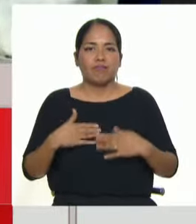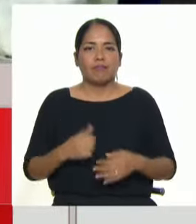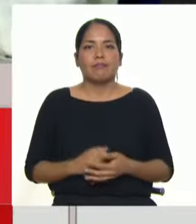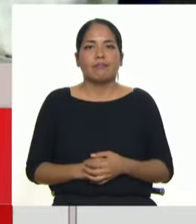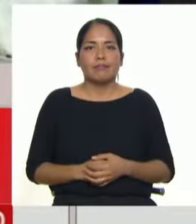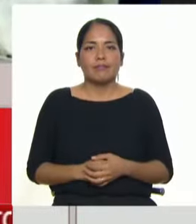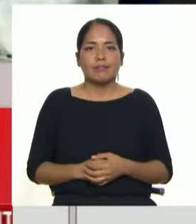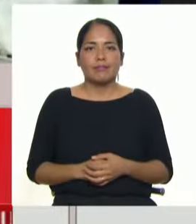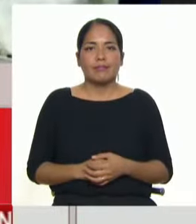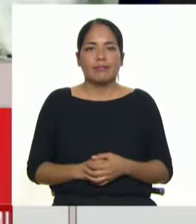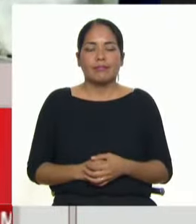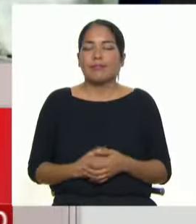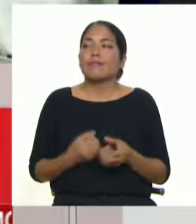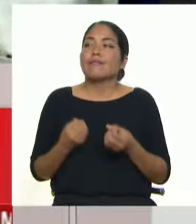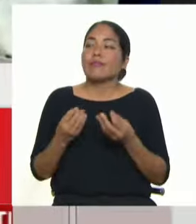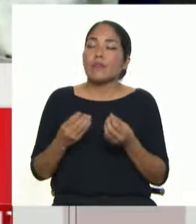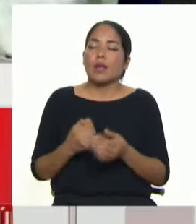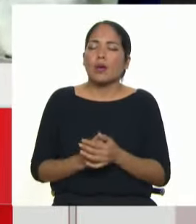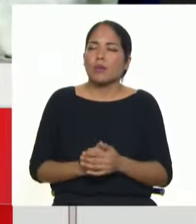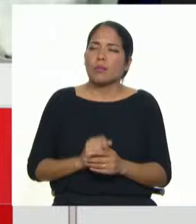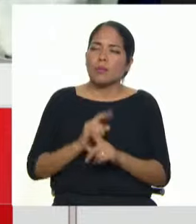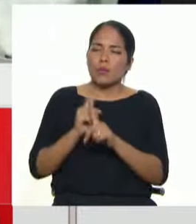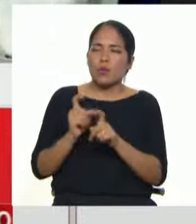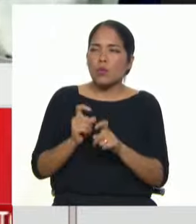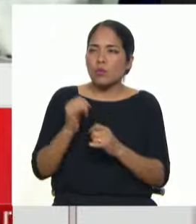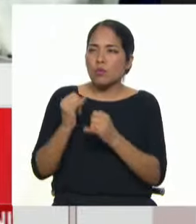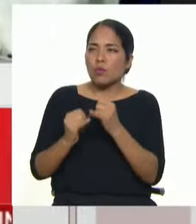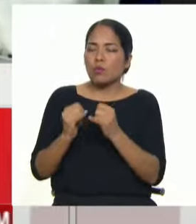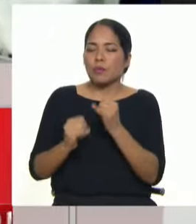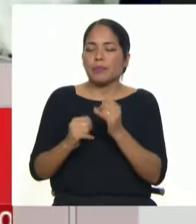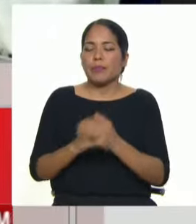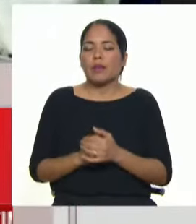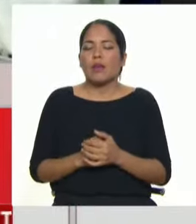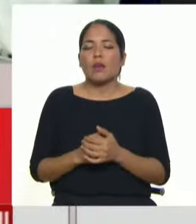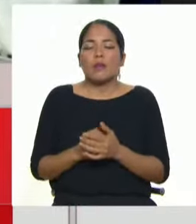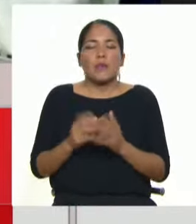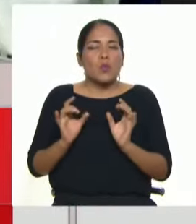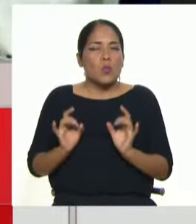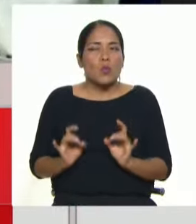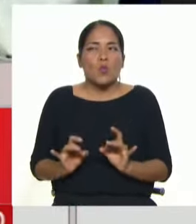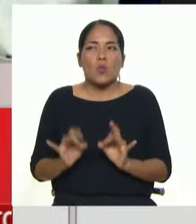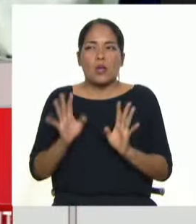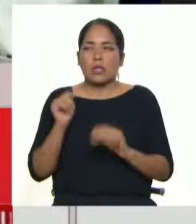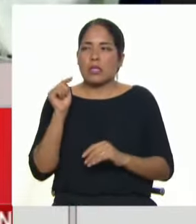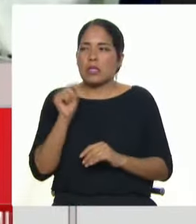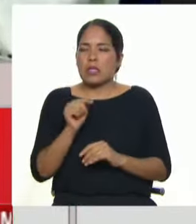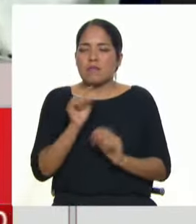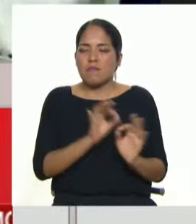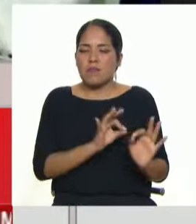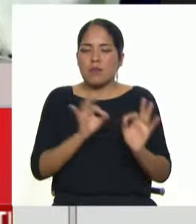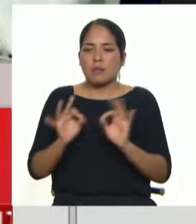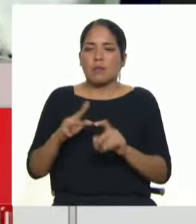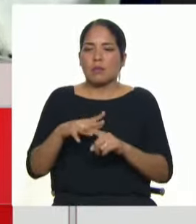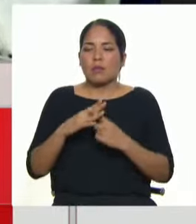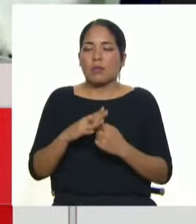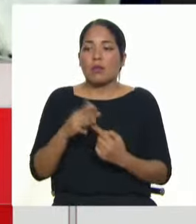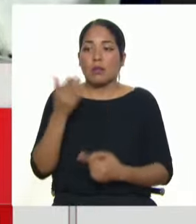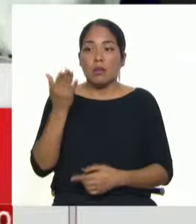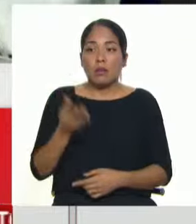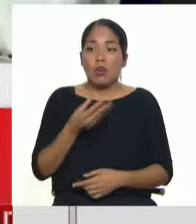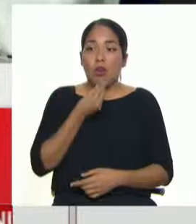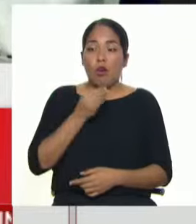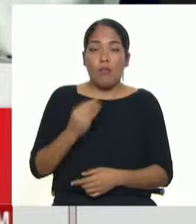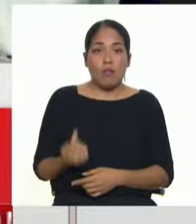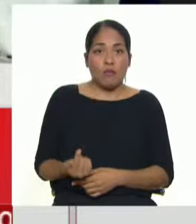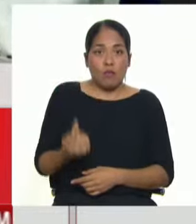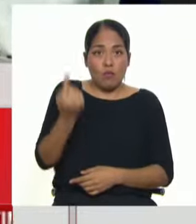Cobriza. Así es, señor Guerra. Una última consulta nada más. Cuando ocurre este accidente, ¿este joven, este señor, era el